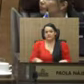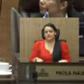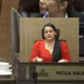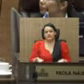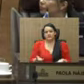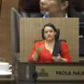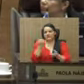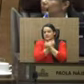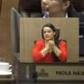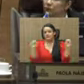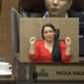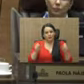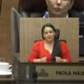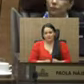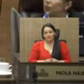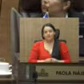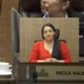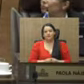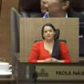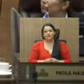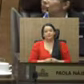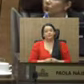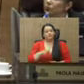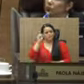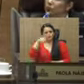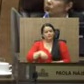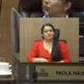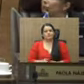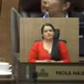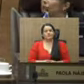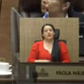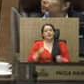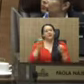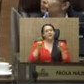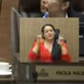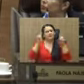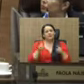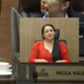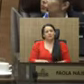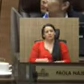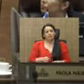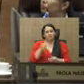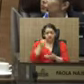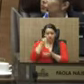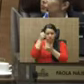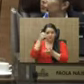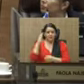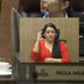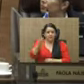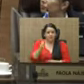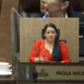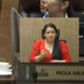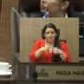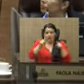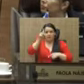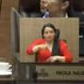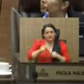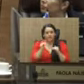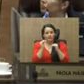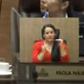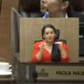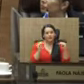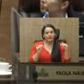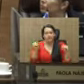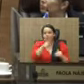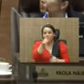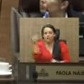e imposible. En efecto, la educación es una inversión, pero debe ser equilibrada.